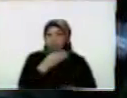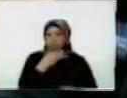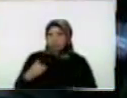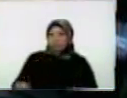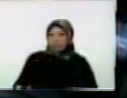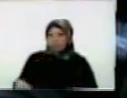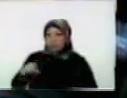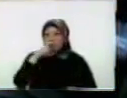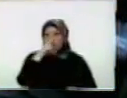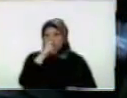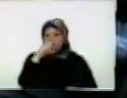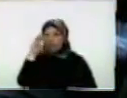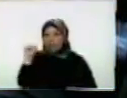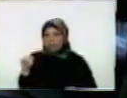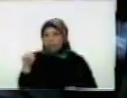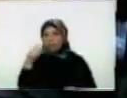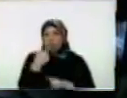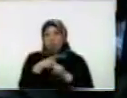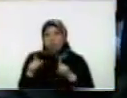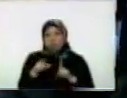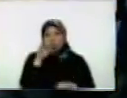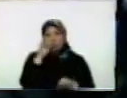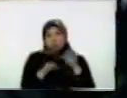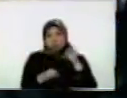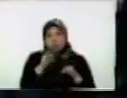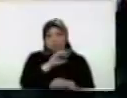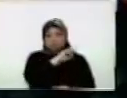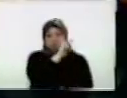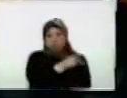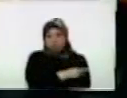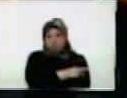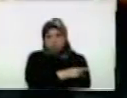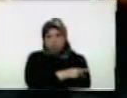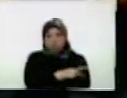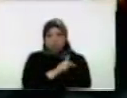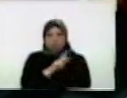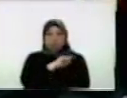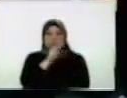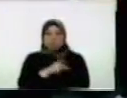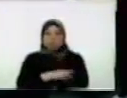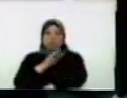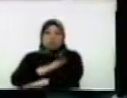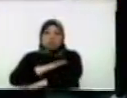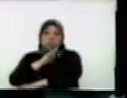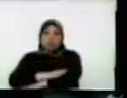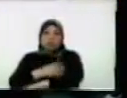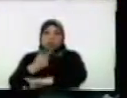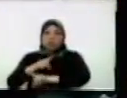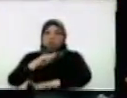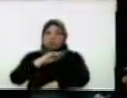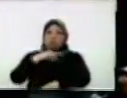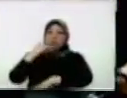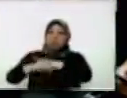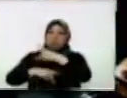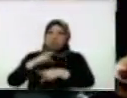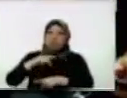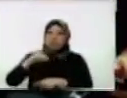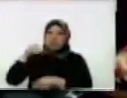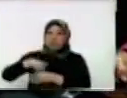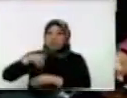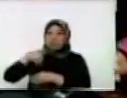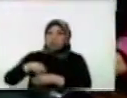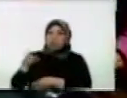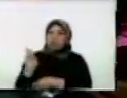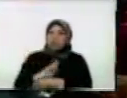Supremo, al poder moral, al poder electoral. El pueblo necesita que aceleren el proceso de toma de decisiones